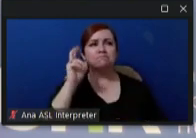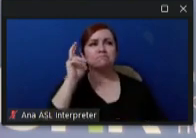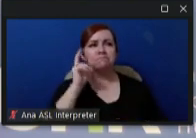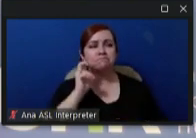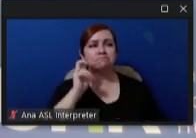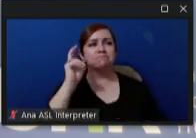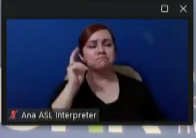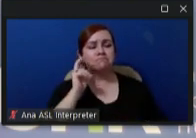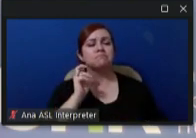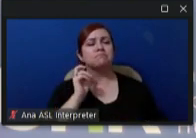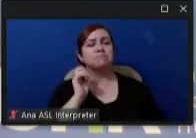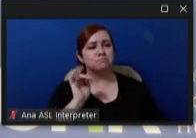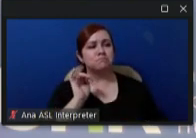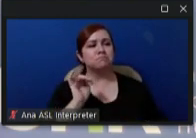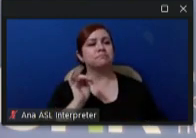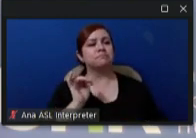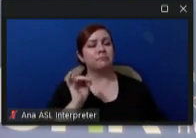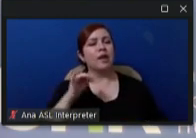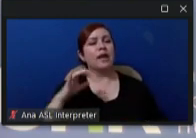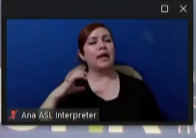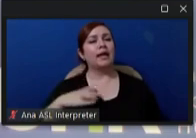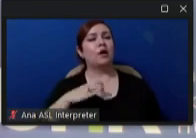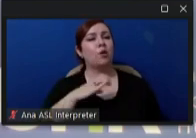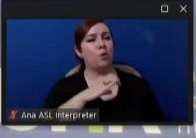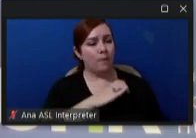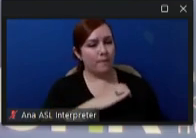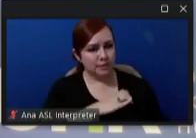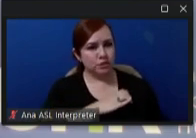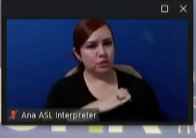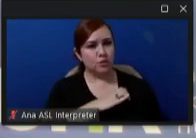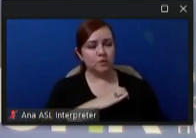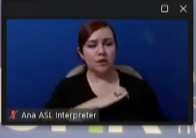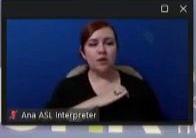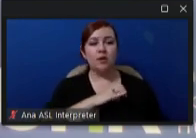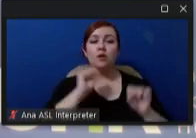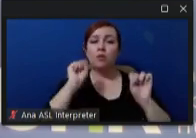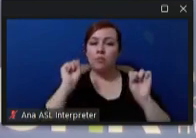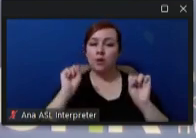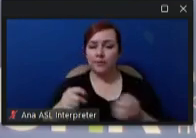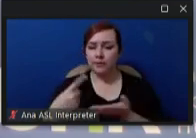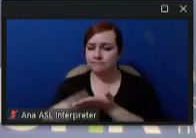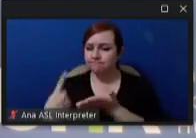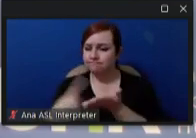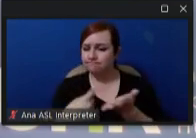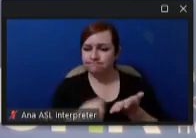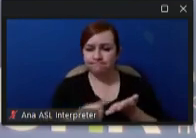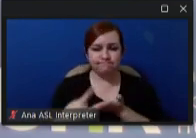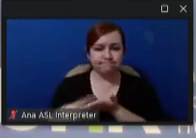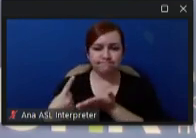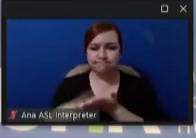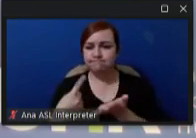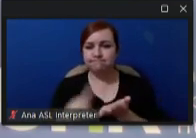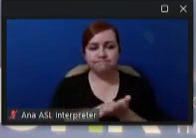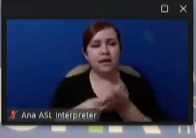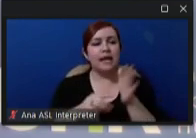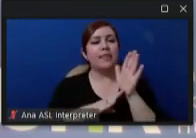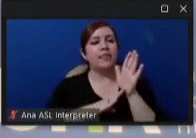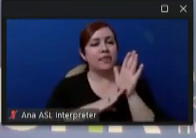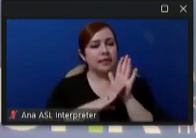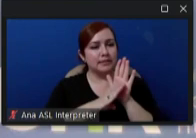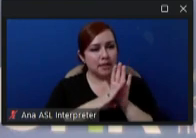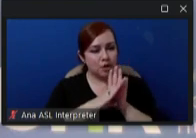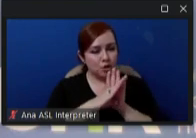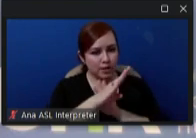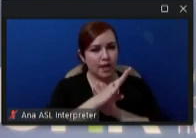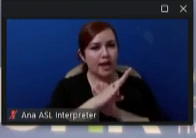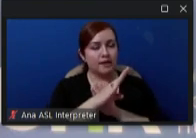comisión, con esta visión entonces de ambos, podamos desarrollar